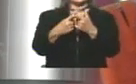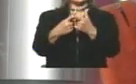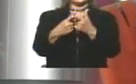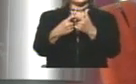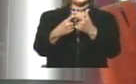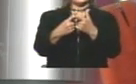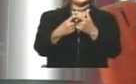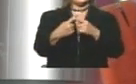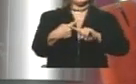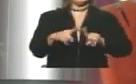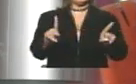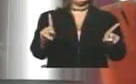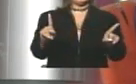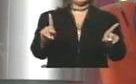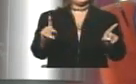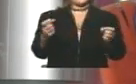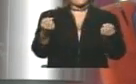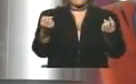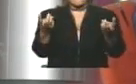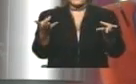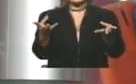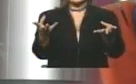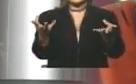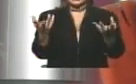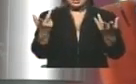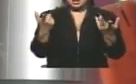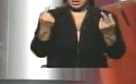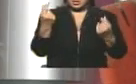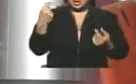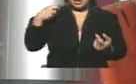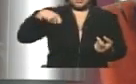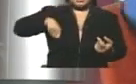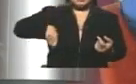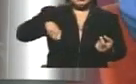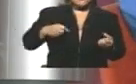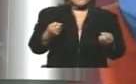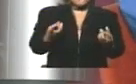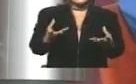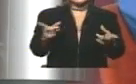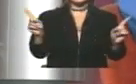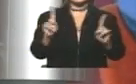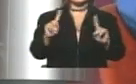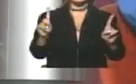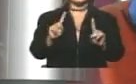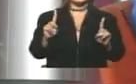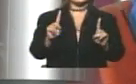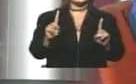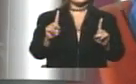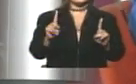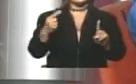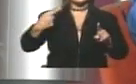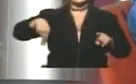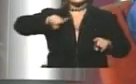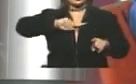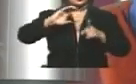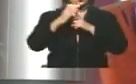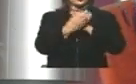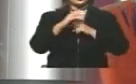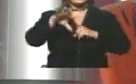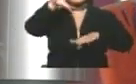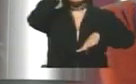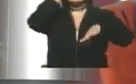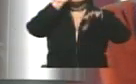fuente sobre cuánto gano económicamente hablando, uh-huh. sino cuánto aprendo,